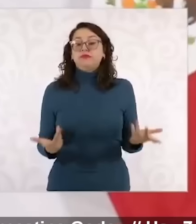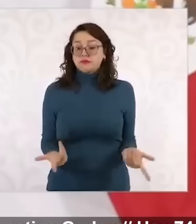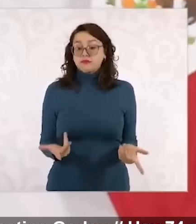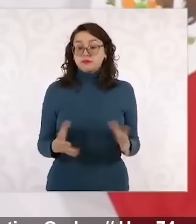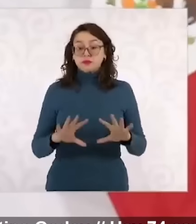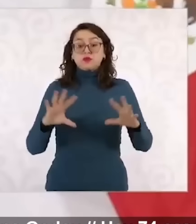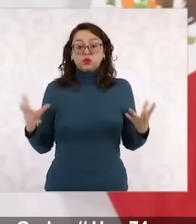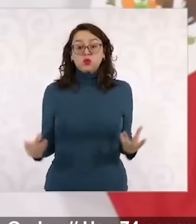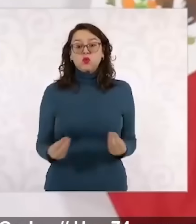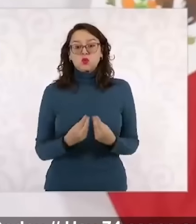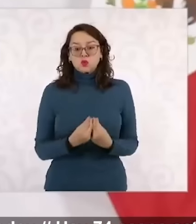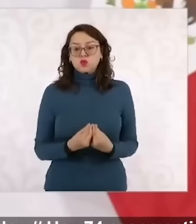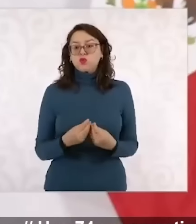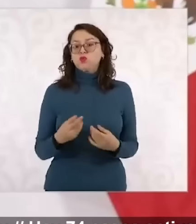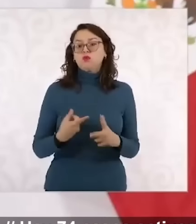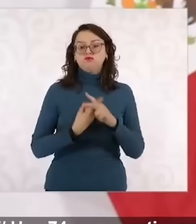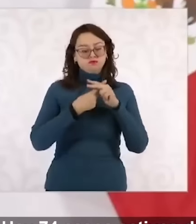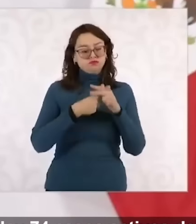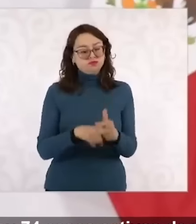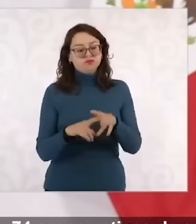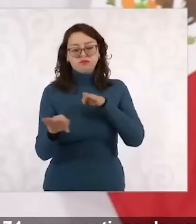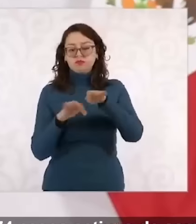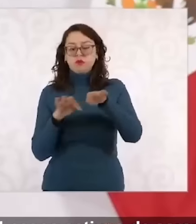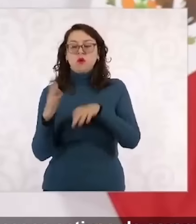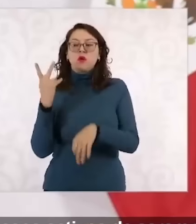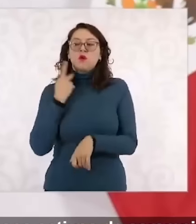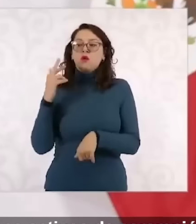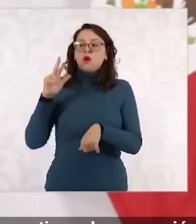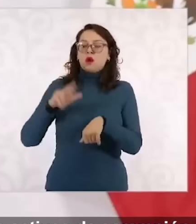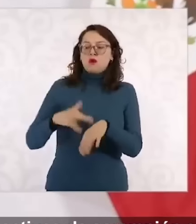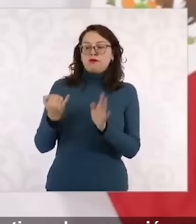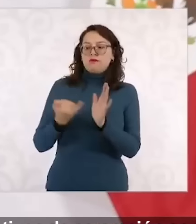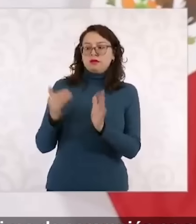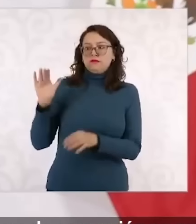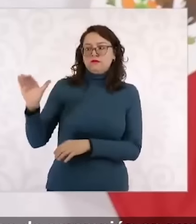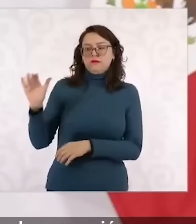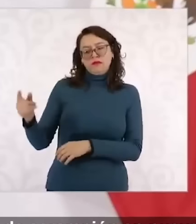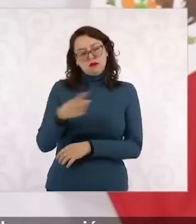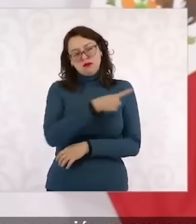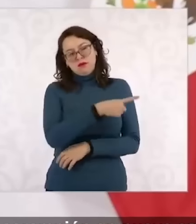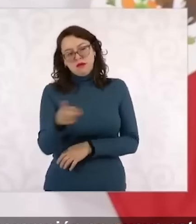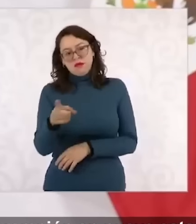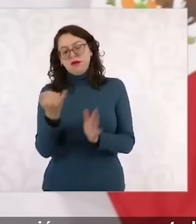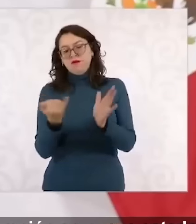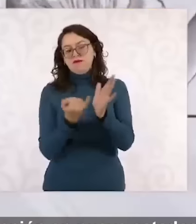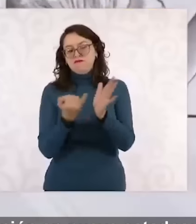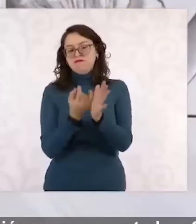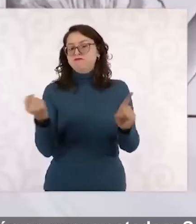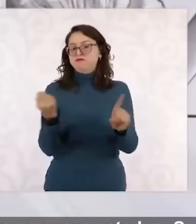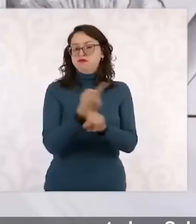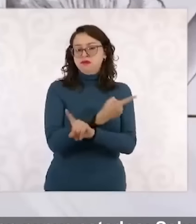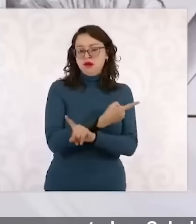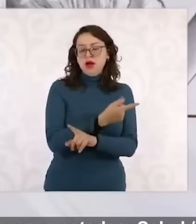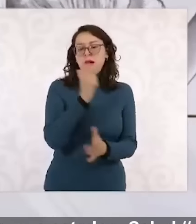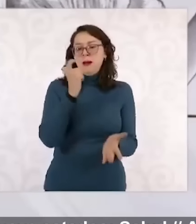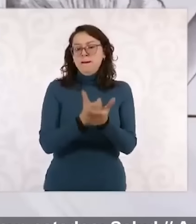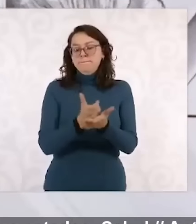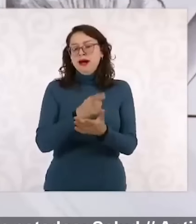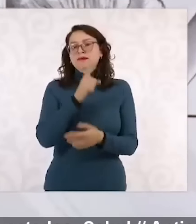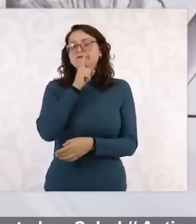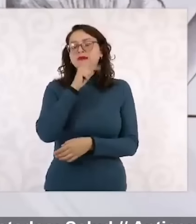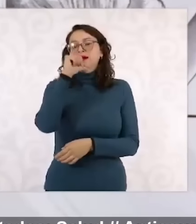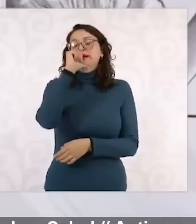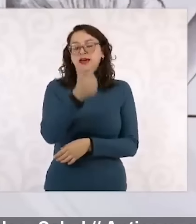acciones conjuntas. Se dio vista a la Procuraduría Fiscal de la Federación por posibles delitos de orden fiscal y omisiones en materia de cumplimiento